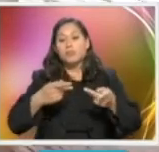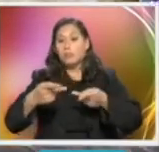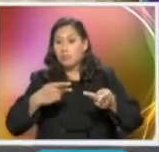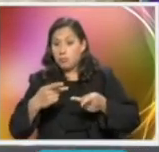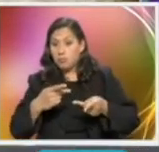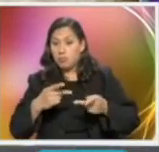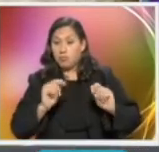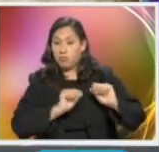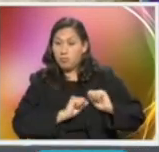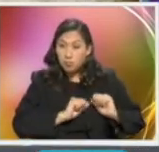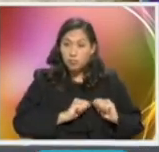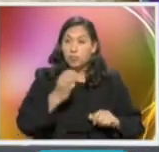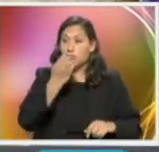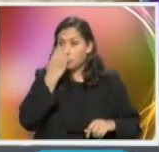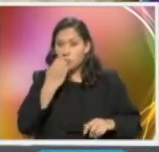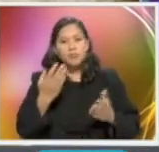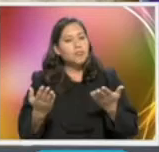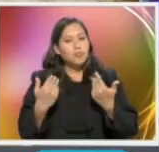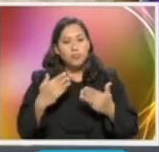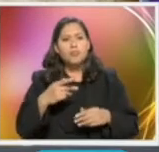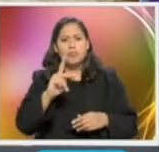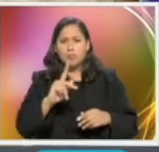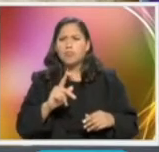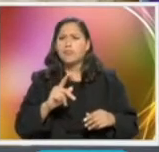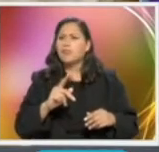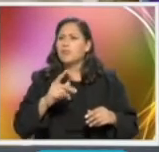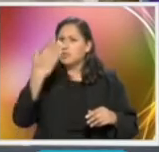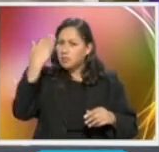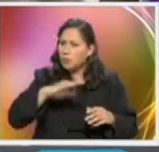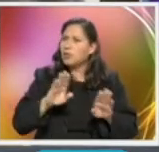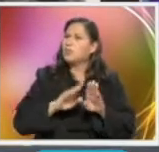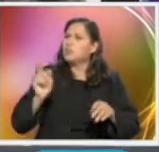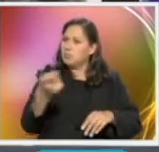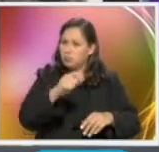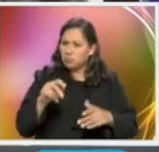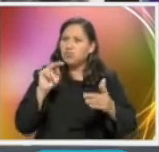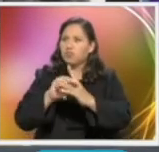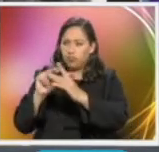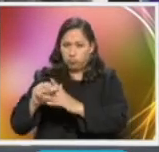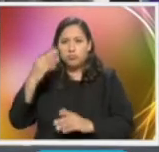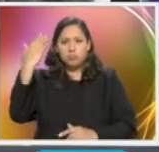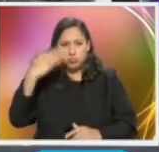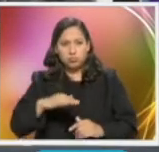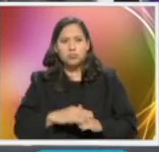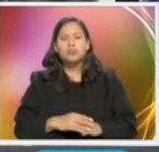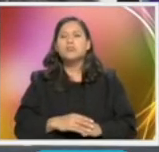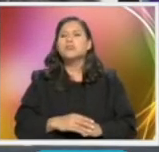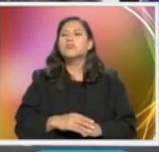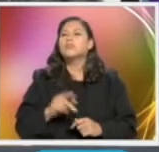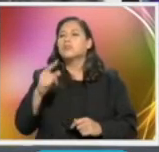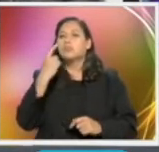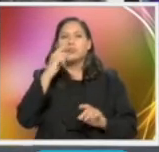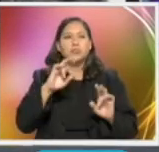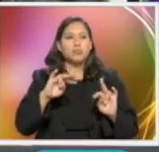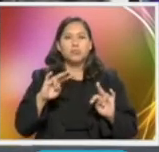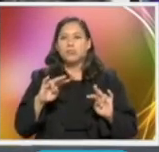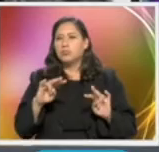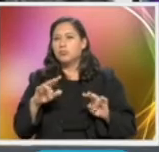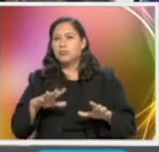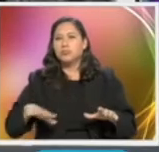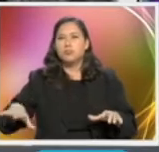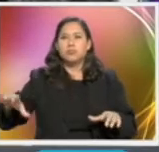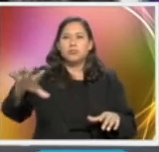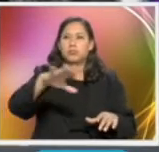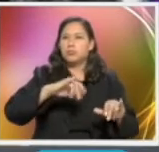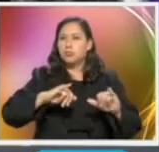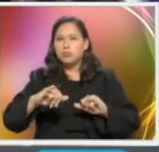preparación militar, ni académica, ni nada, pero era un guerrero, o sea, verdaderamente era un guerrero. Tenía una ventaja, conocía perfectamente bien toda la región que se